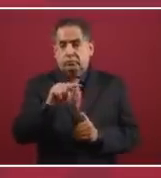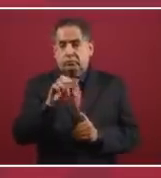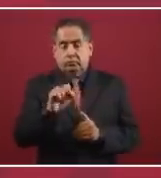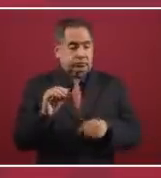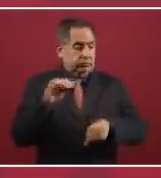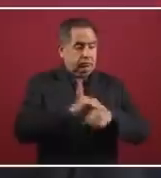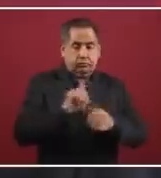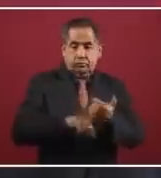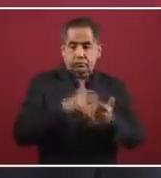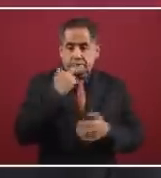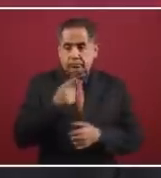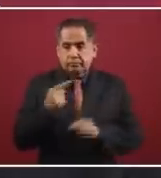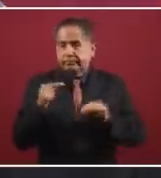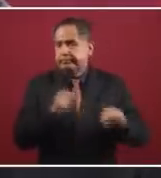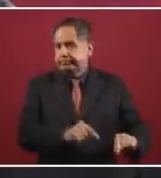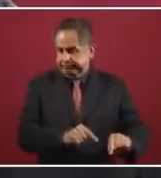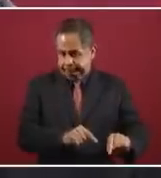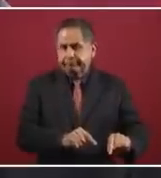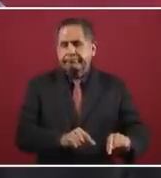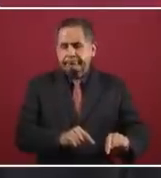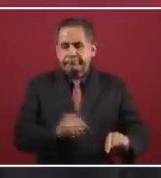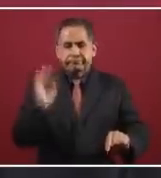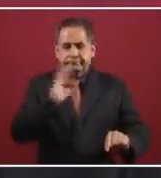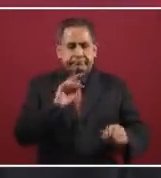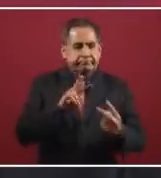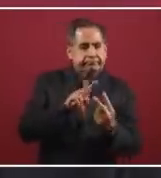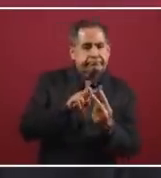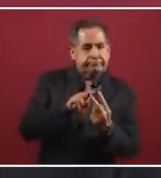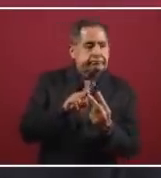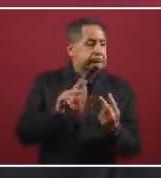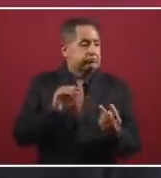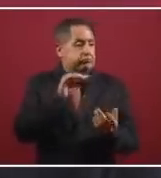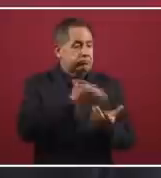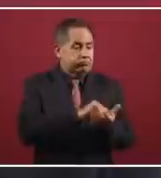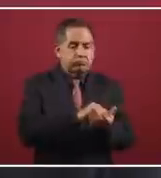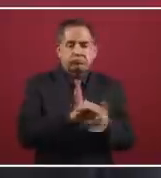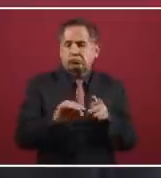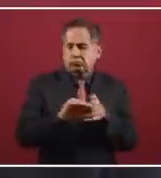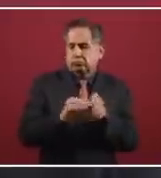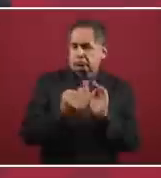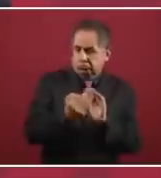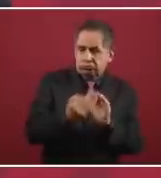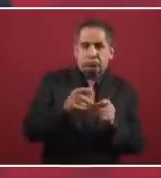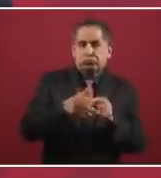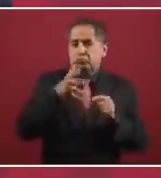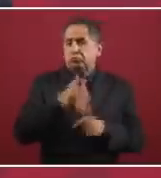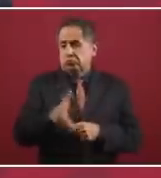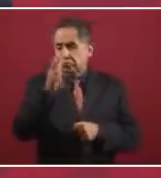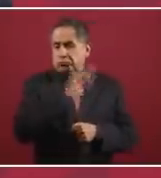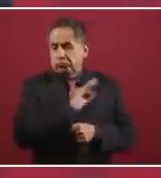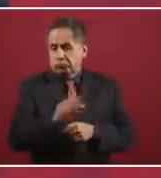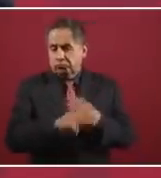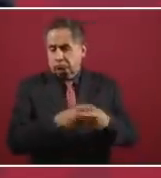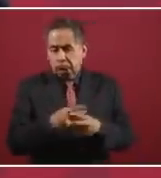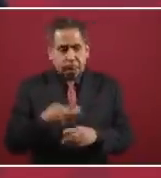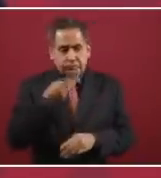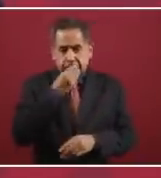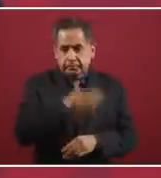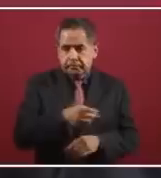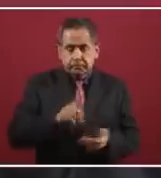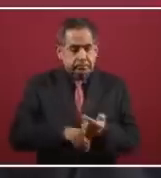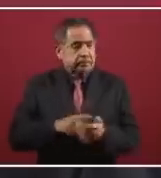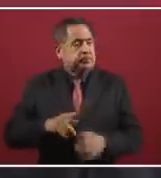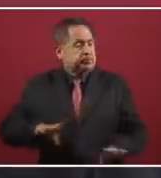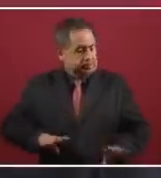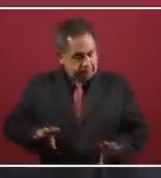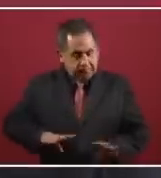y lo ideal es que pueda haber una alternativa de proyectos de largo plazo que son muy interesantes para el